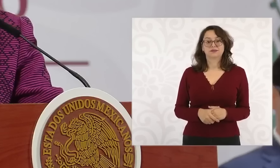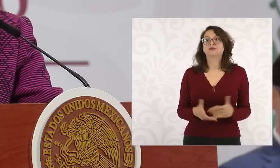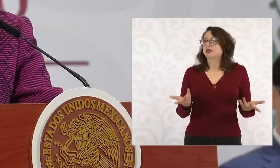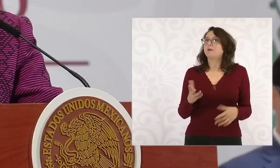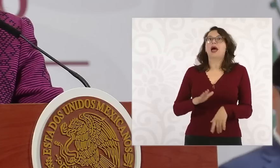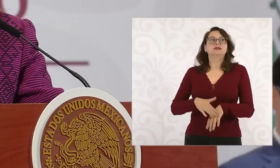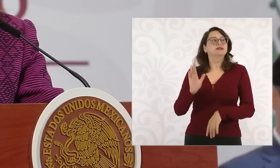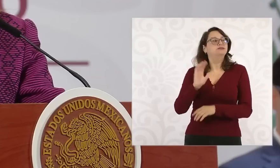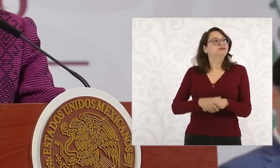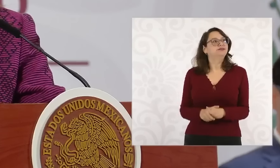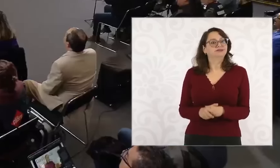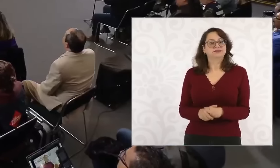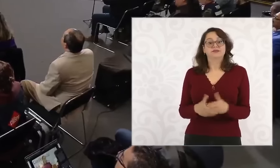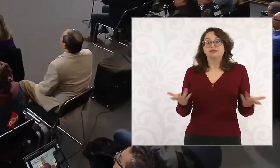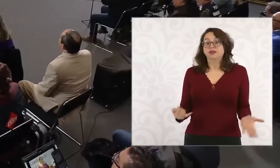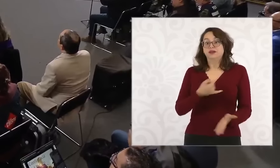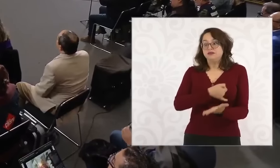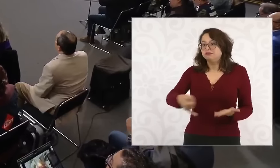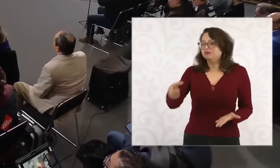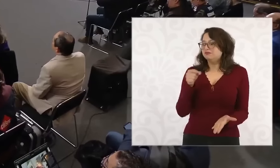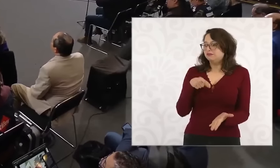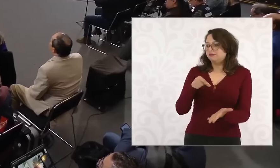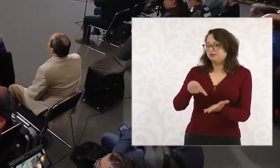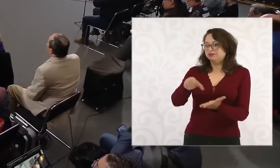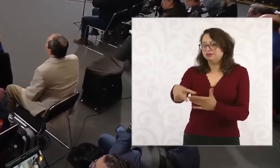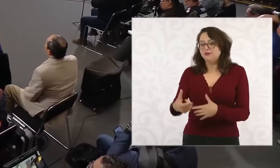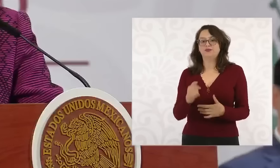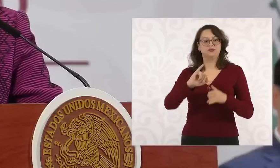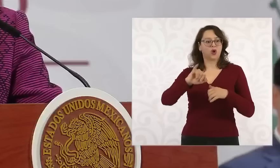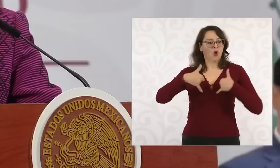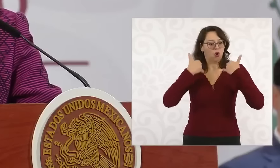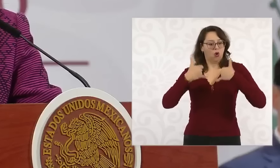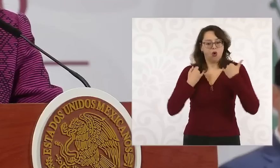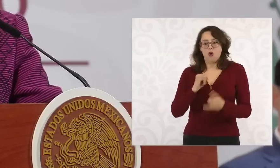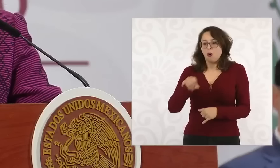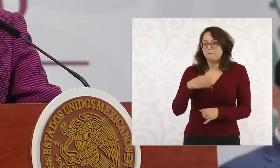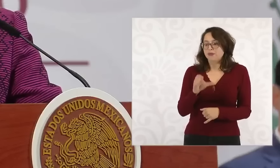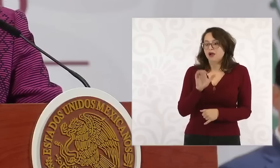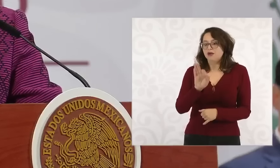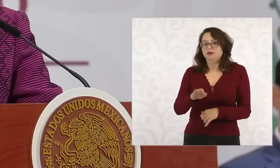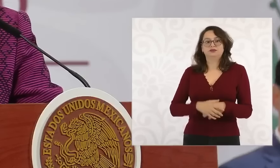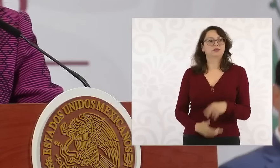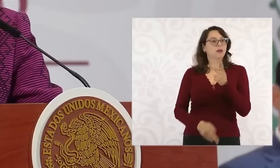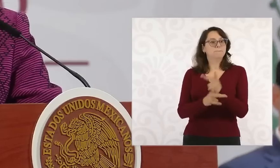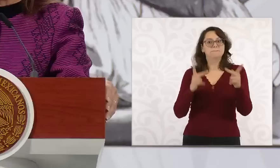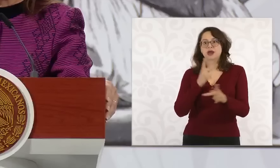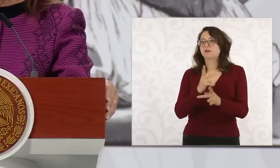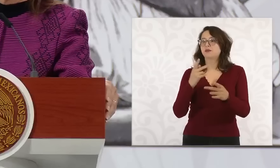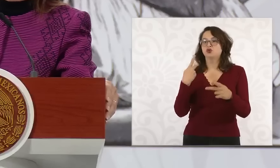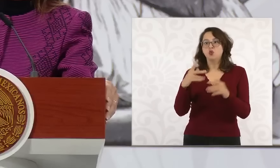más? Sembrando vida, jóvenes construyendo el futuro, más preparatorias cerca de la